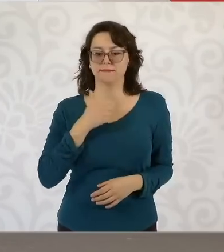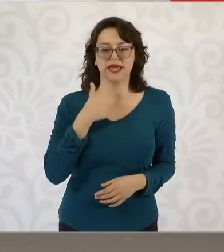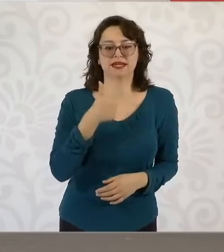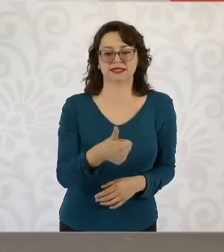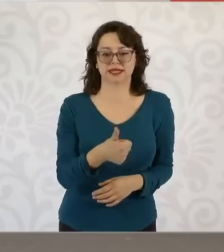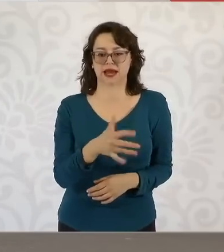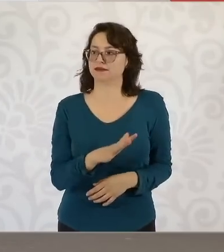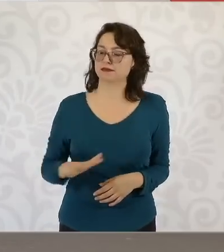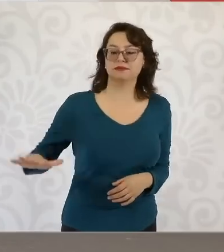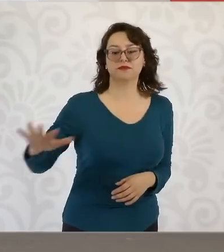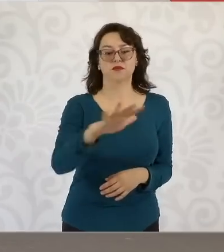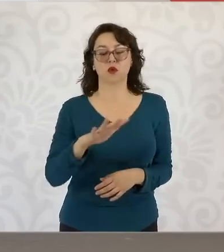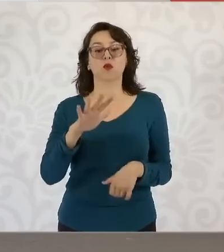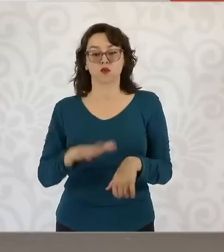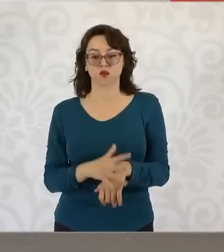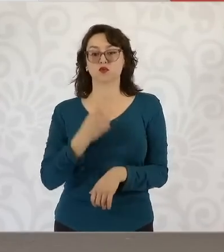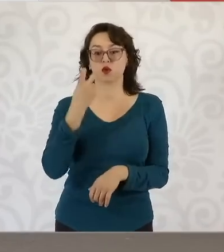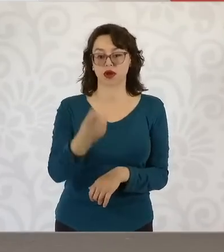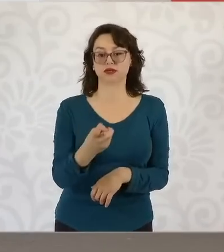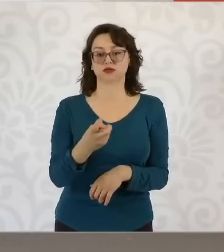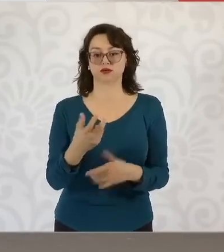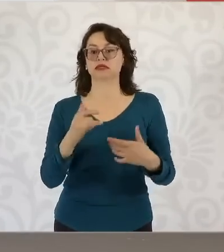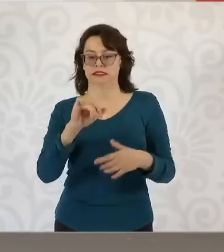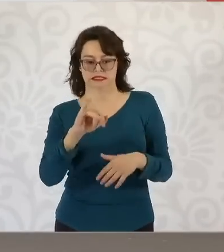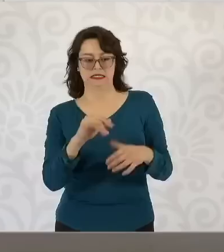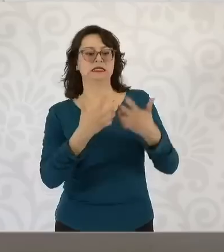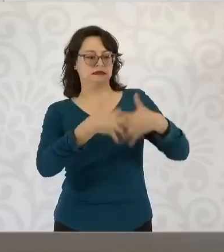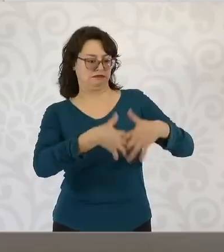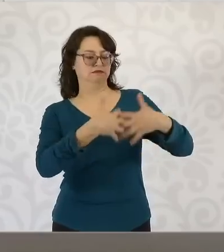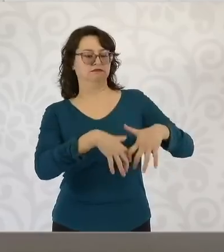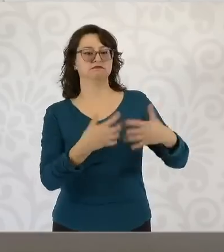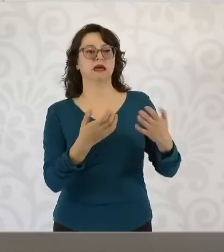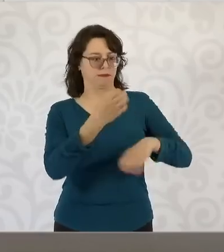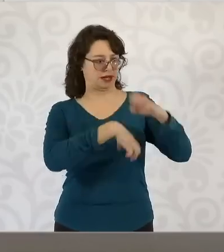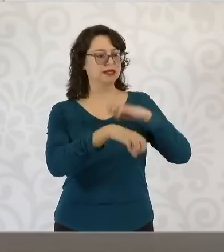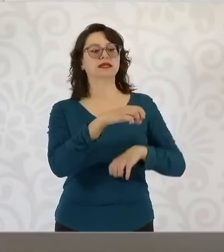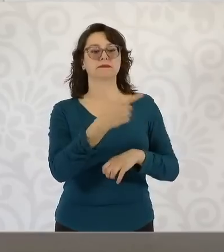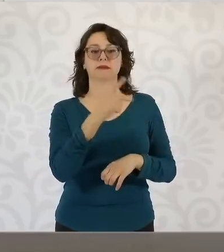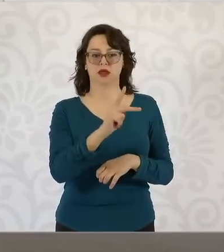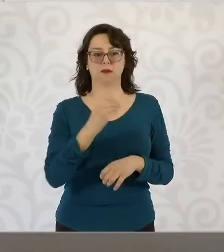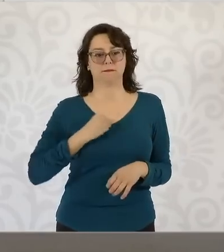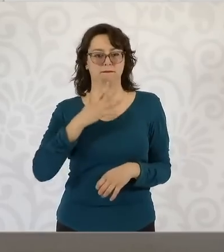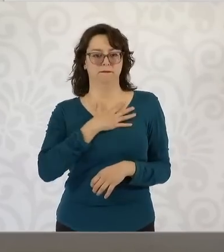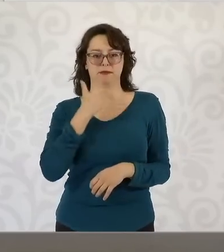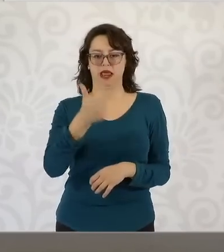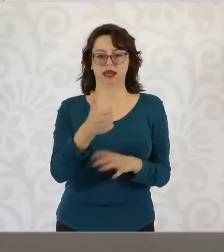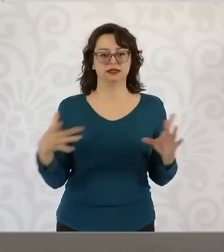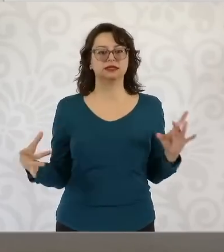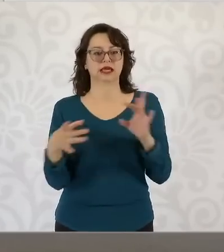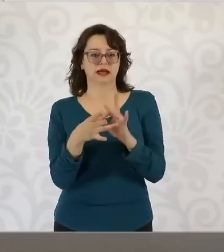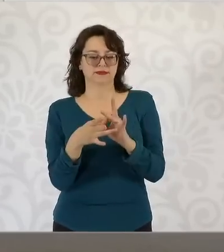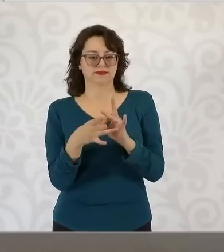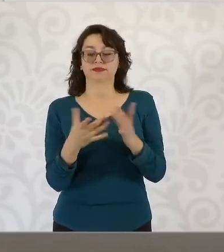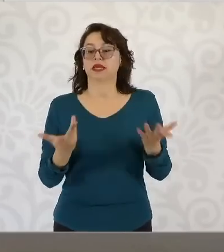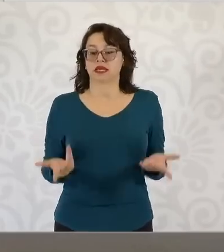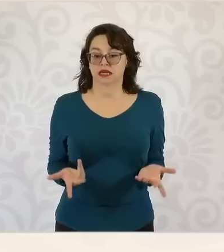polos están vinculados al concepto de bienestar. La que sigue, por favor. Este es el mapa de